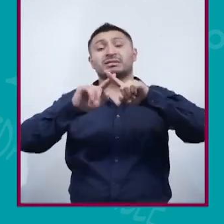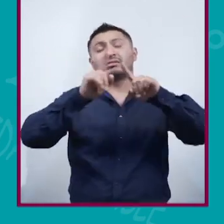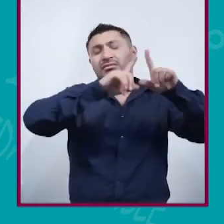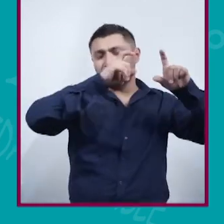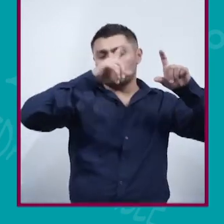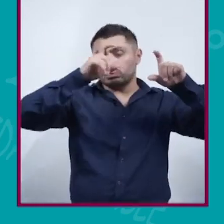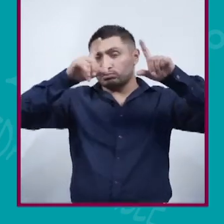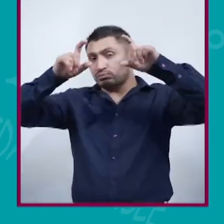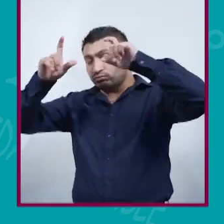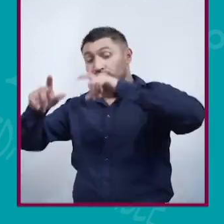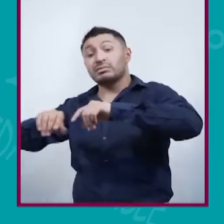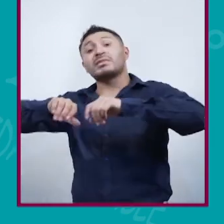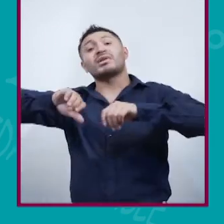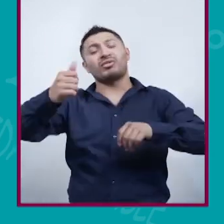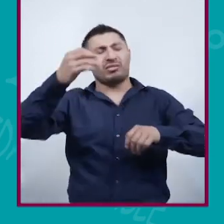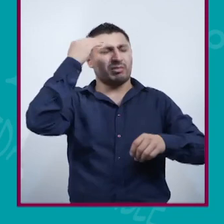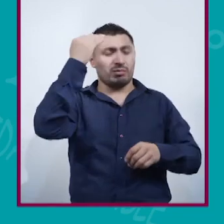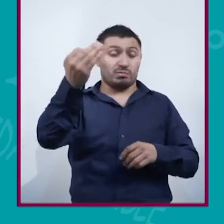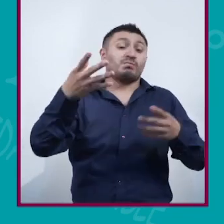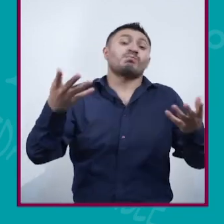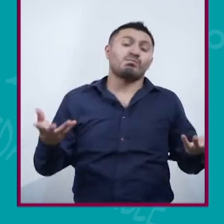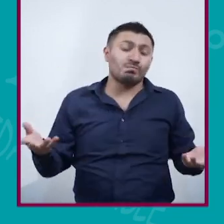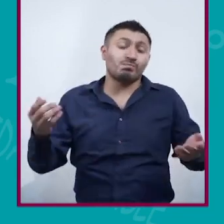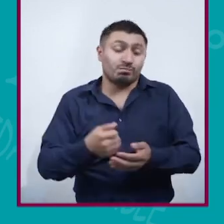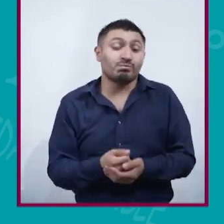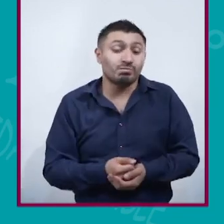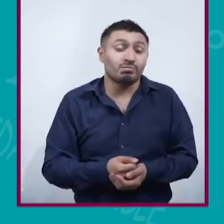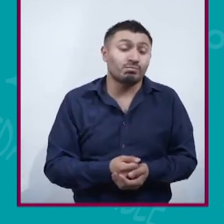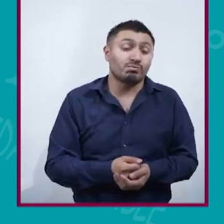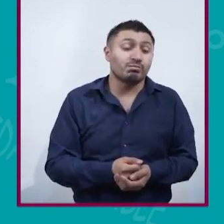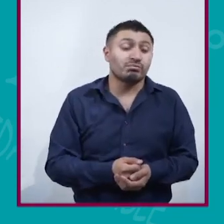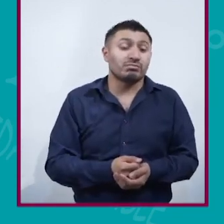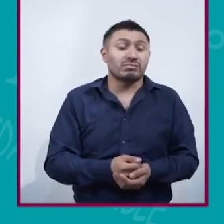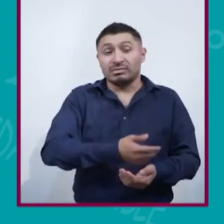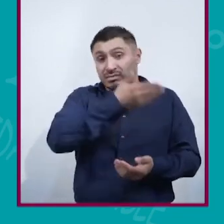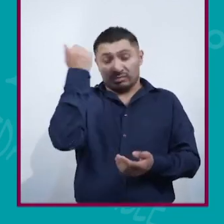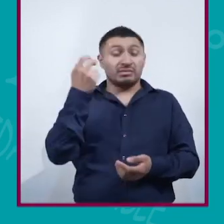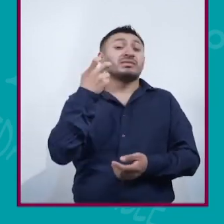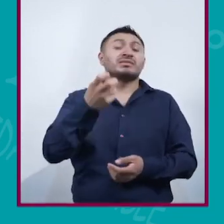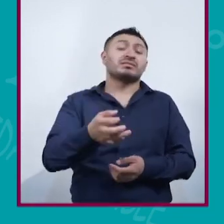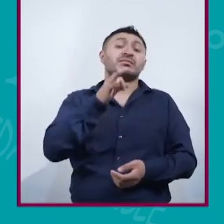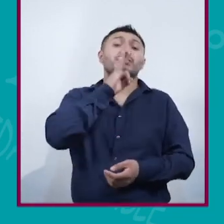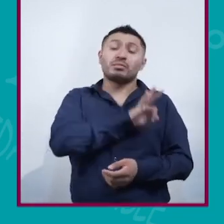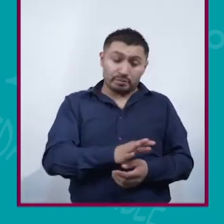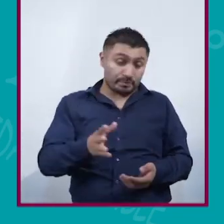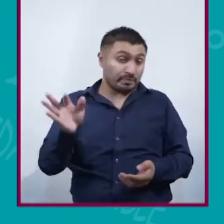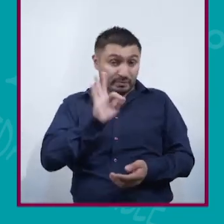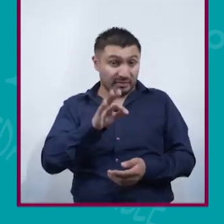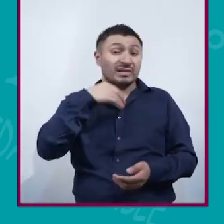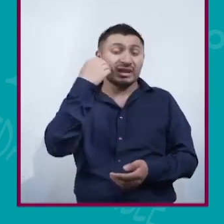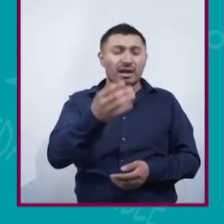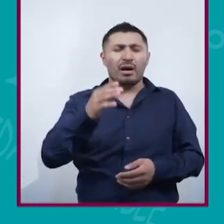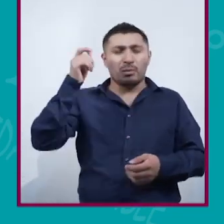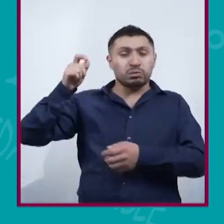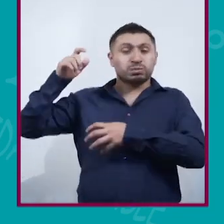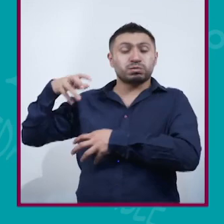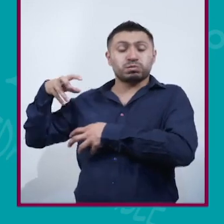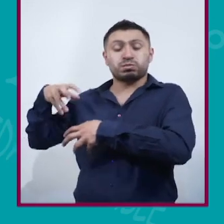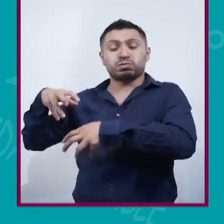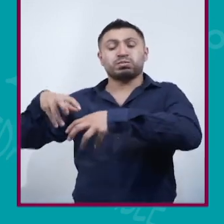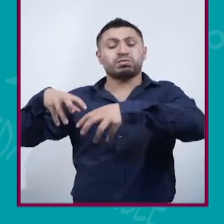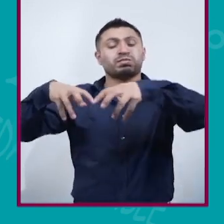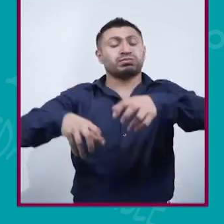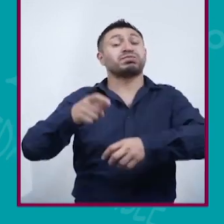otras tomas de estudiantes en otros tiempos. Entonces definitivamente eran falsos. Si bien querían protestar por